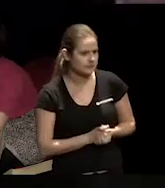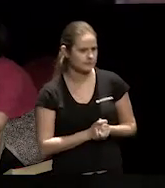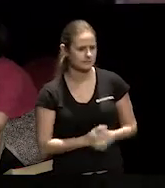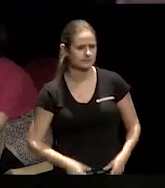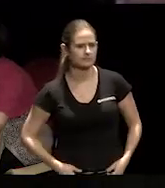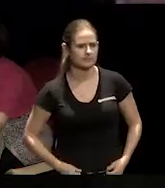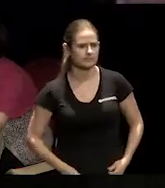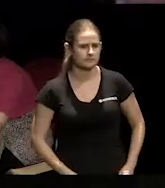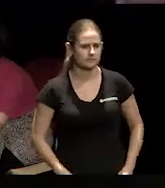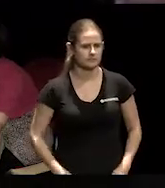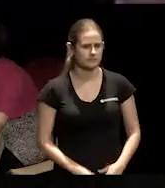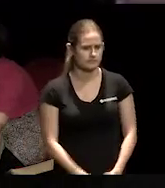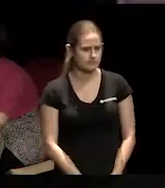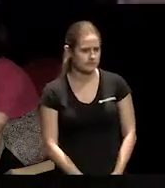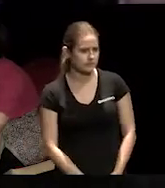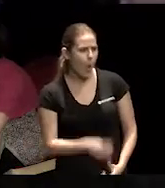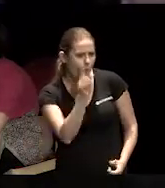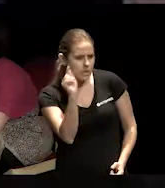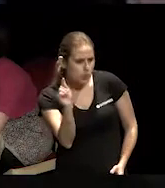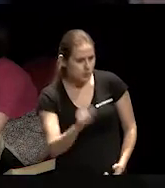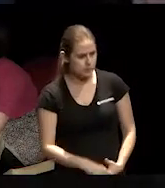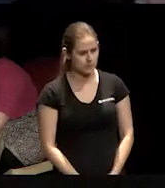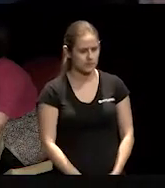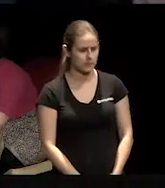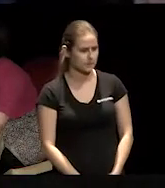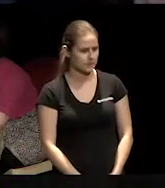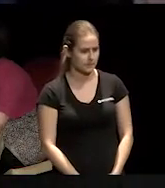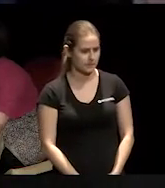Vale. Dame un segundo.